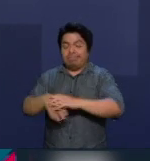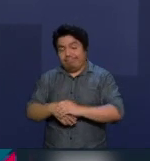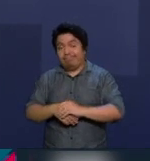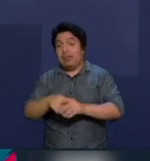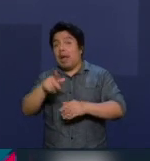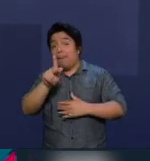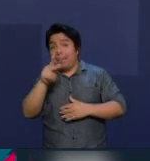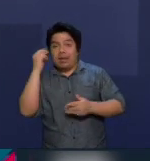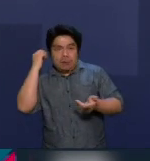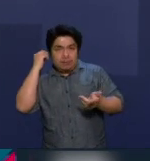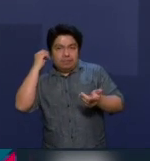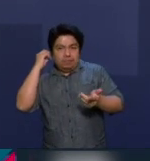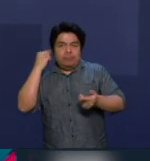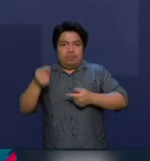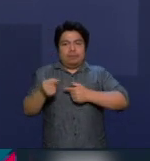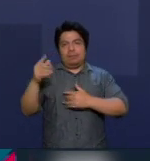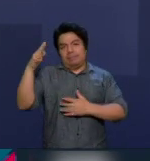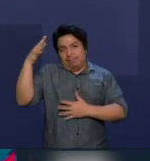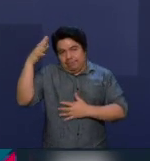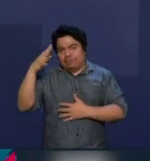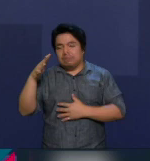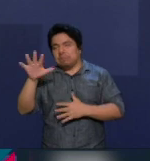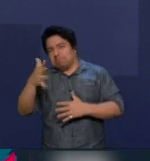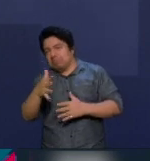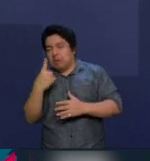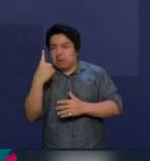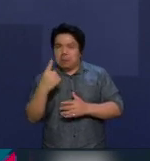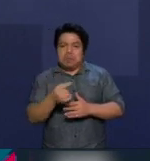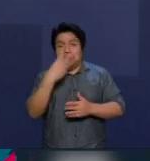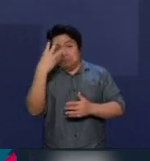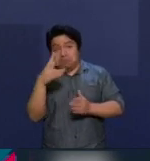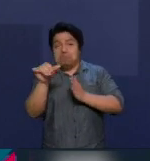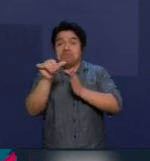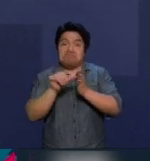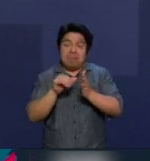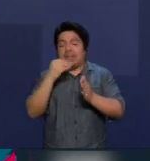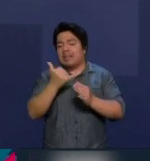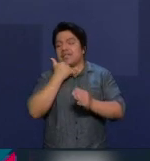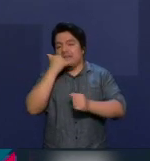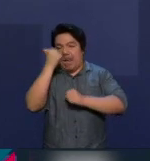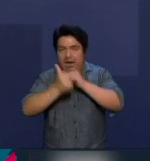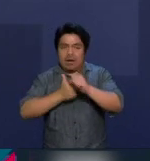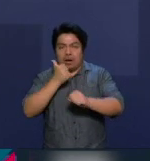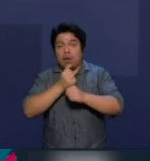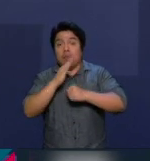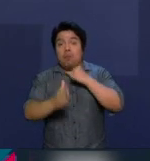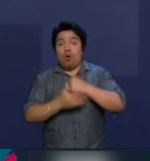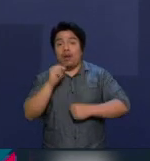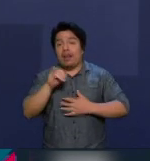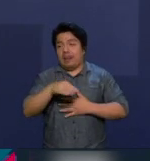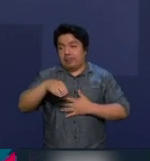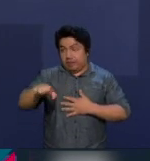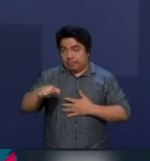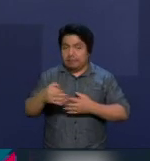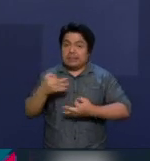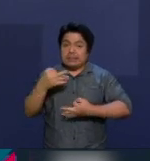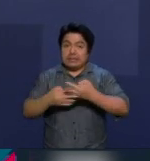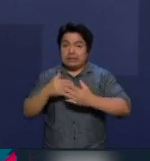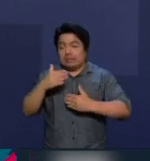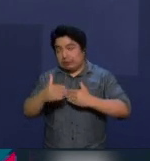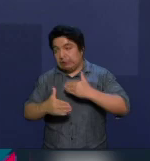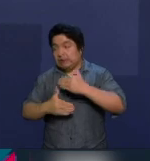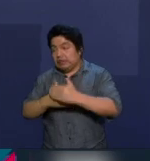embargo, el proceso de liquidación del Sol Azteca puede demorar de 1 a 3 años, pues el INE debe seguir un procedimiento jurídico y administrativo que